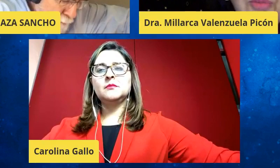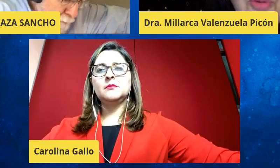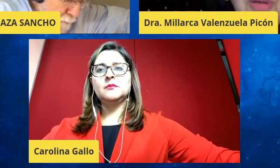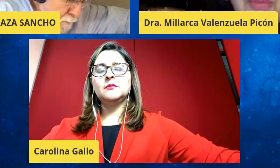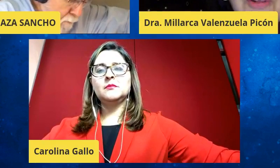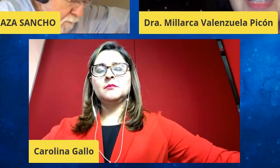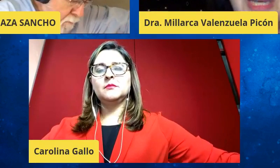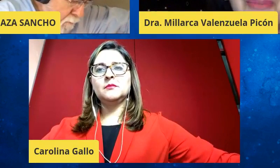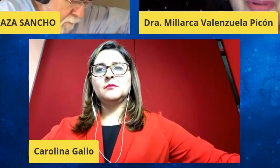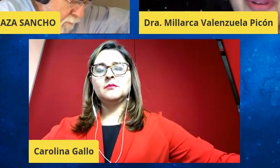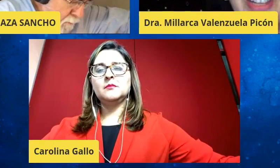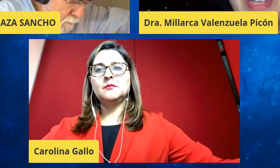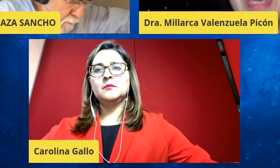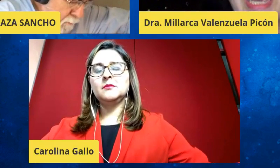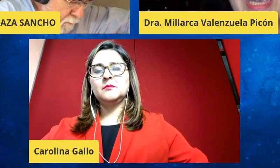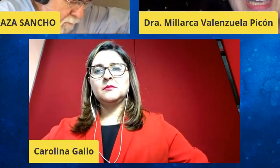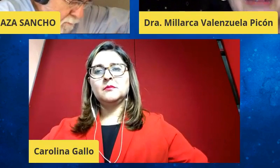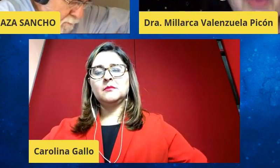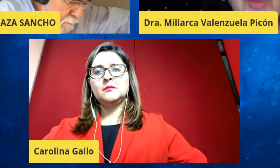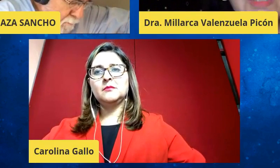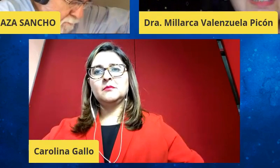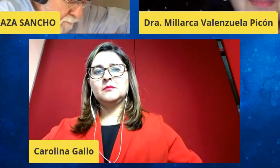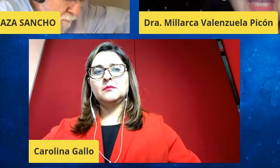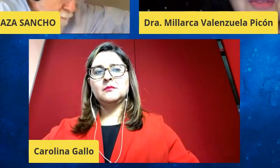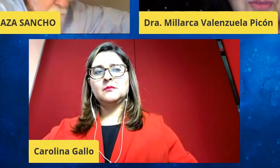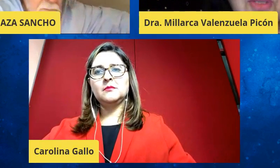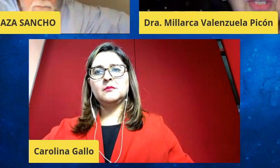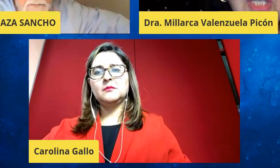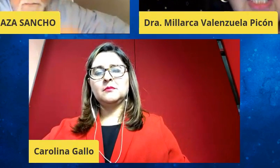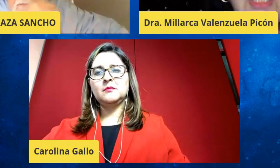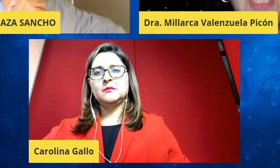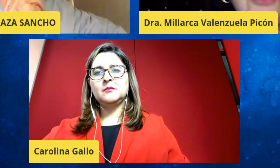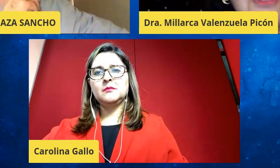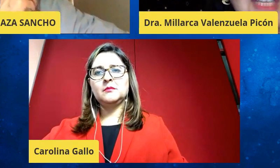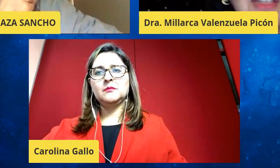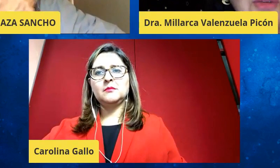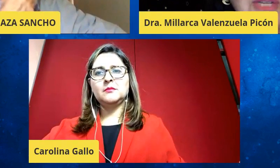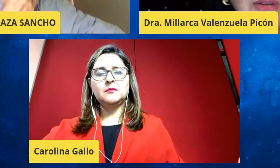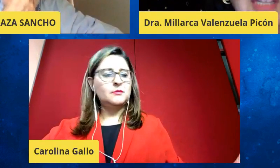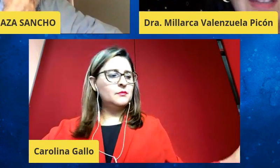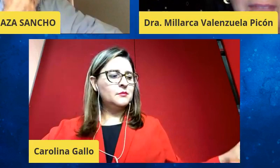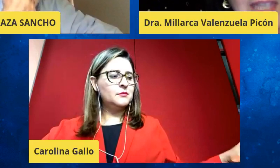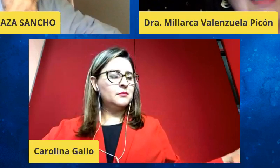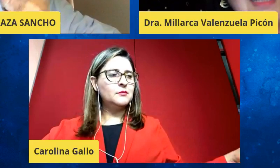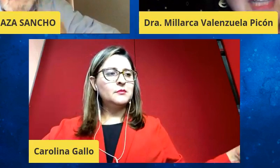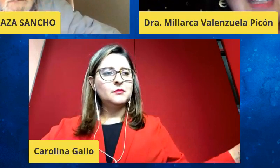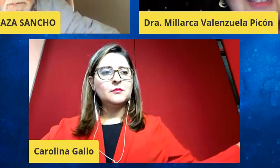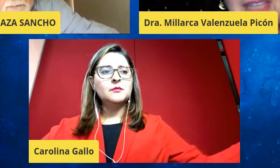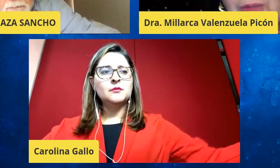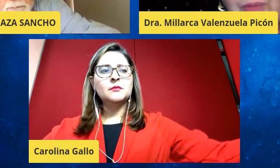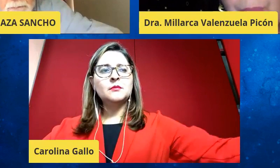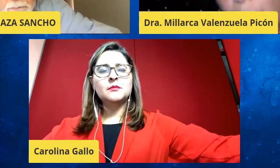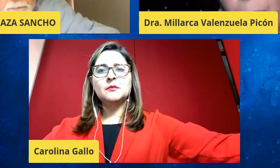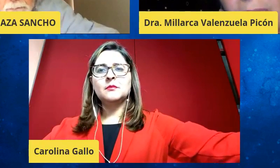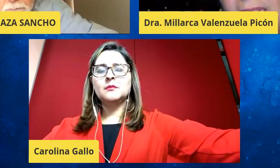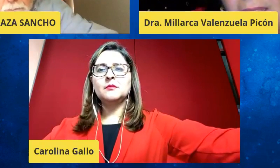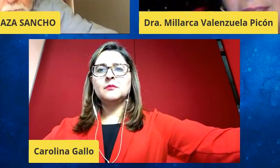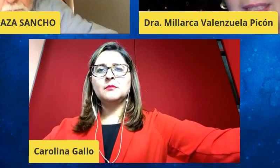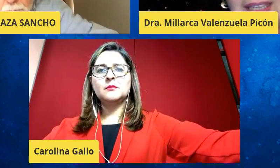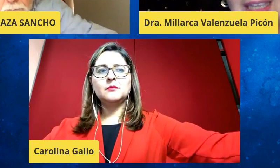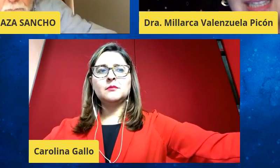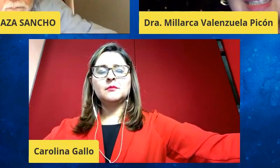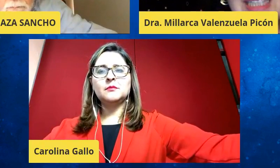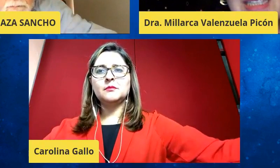provecho y cómo aprovechamos un yacimiento. Entonces, yo creo que está bien ser un